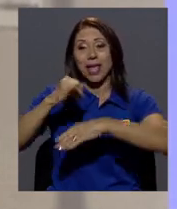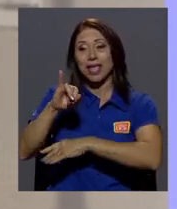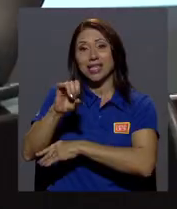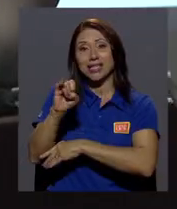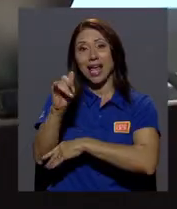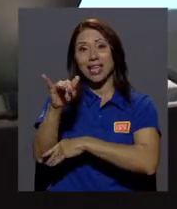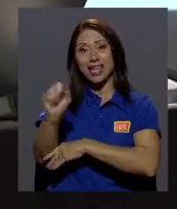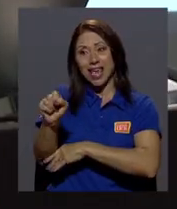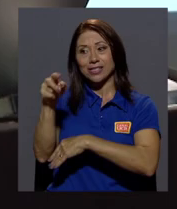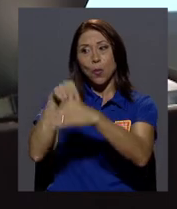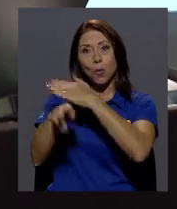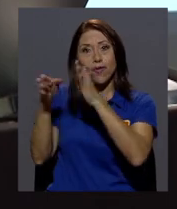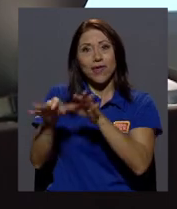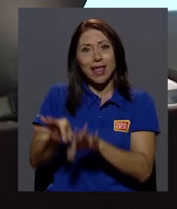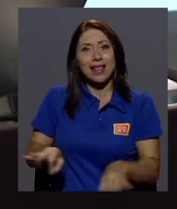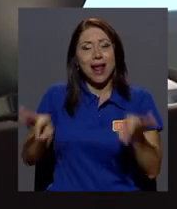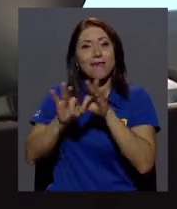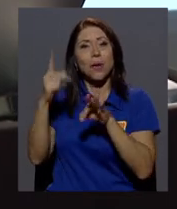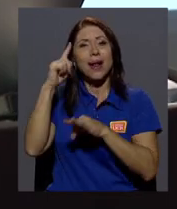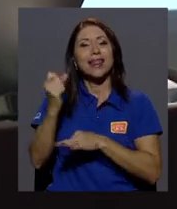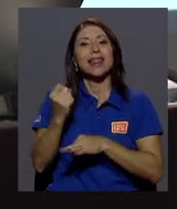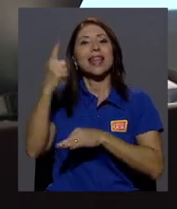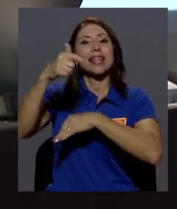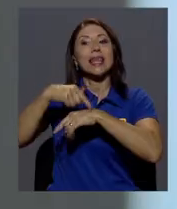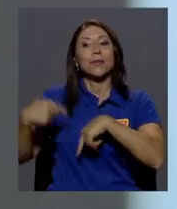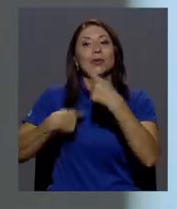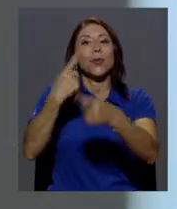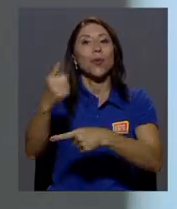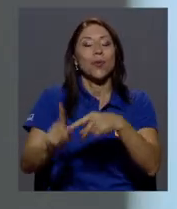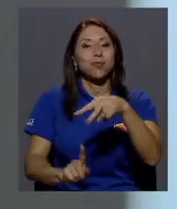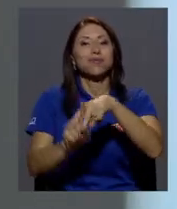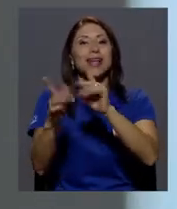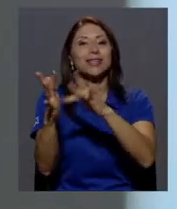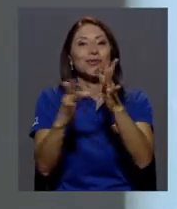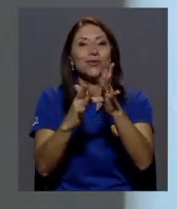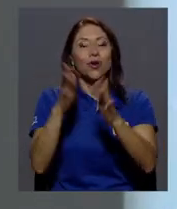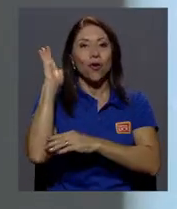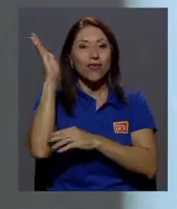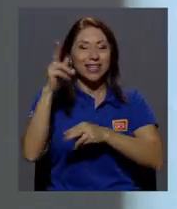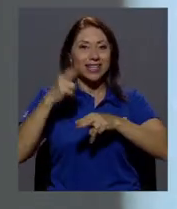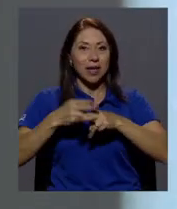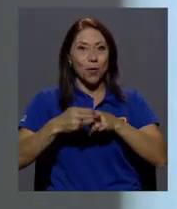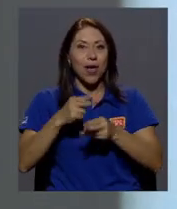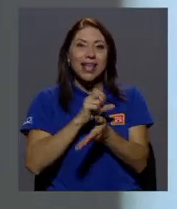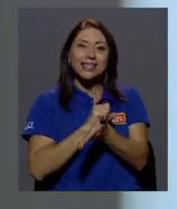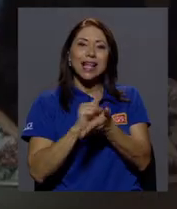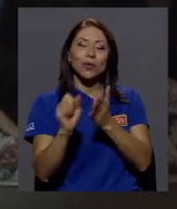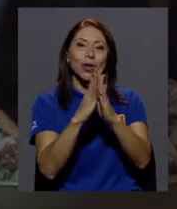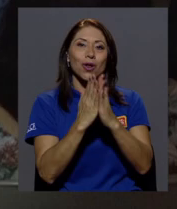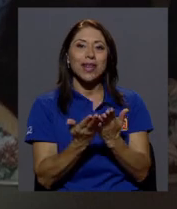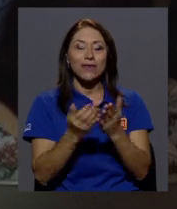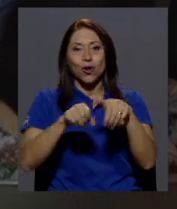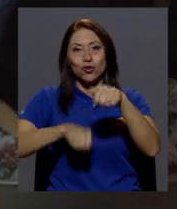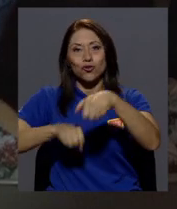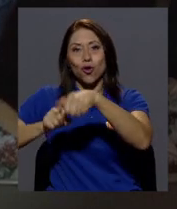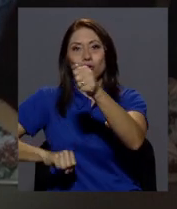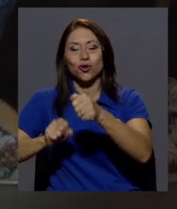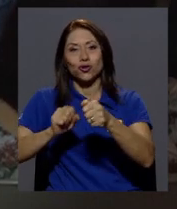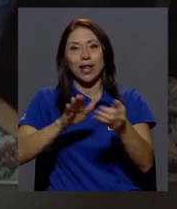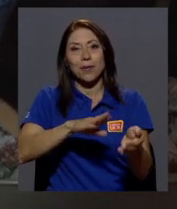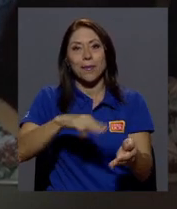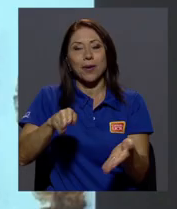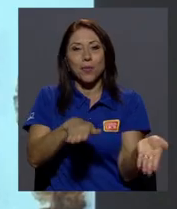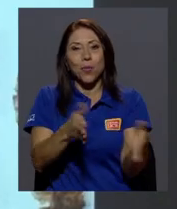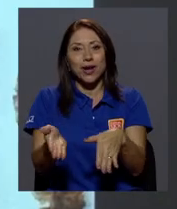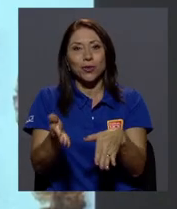clave para entender los tiempos mesiánicos. La conferencia se llamó El Santuario del Libro y los Rollos del Mar Muerto, desde un